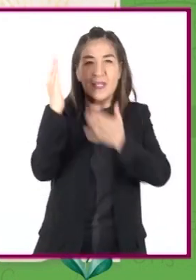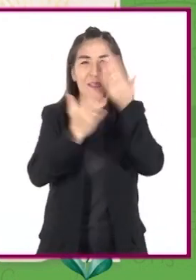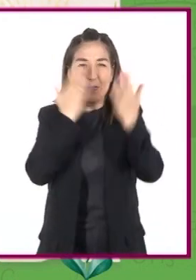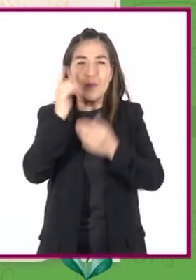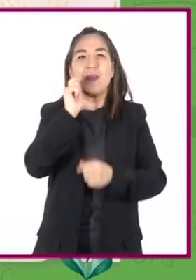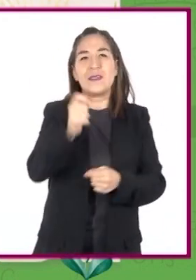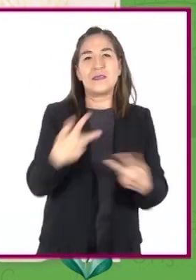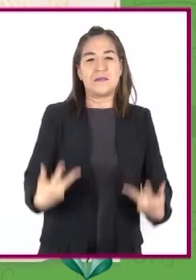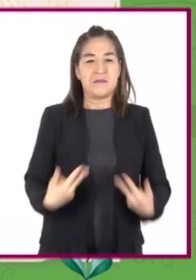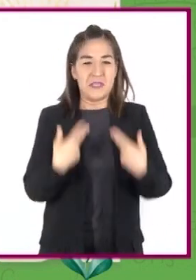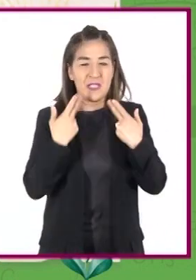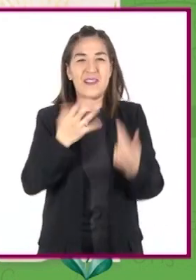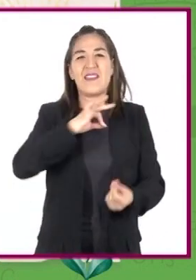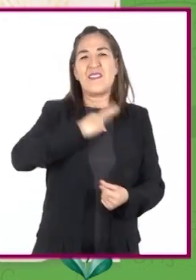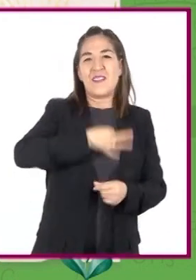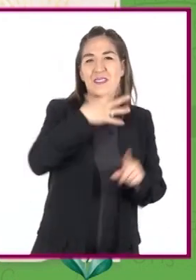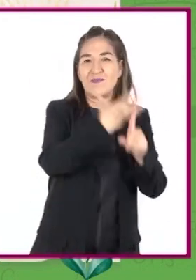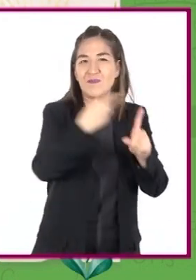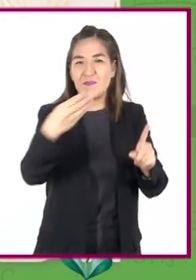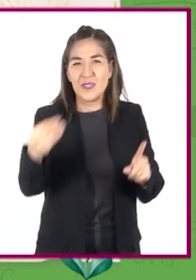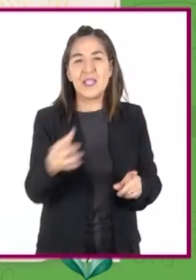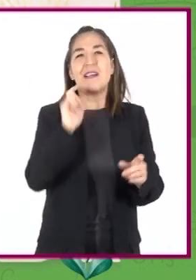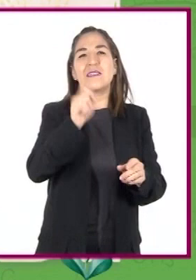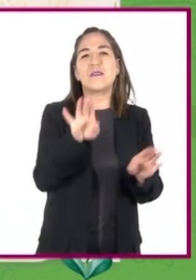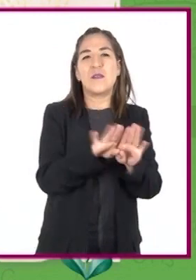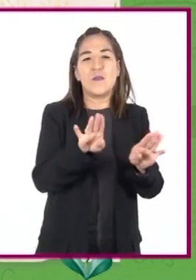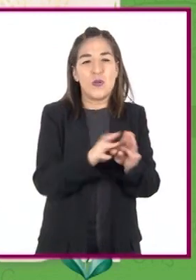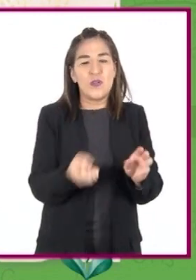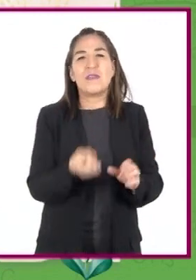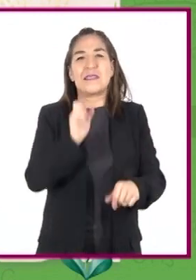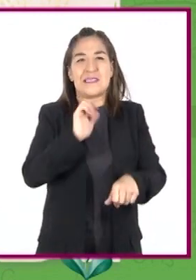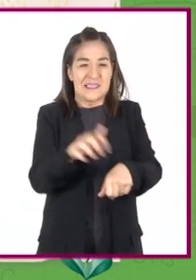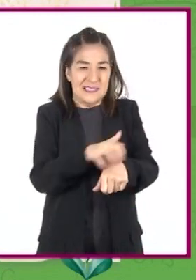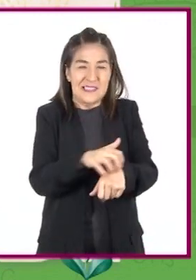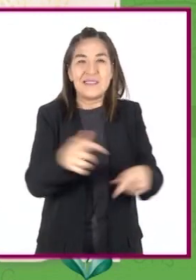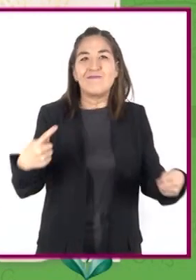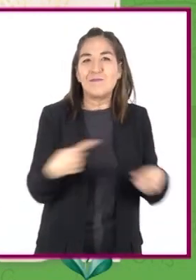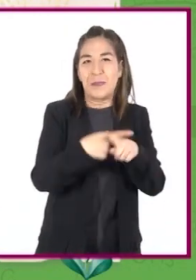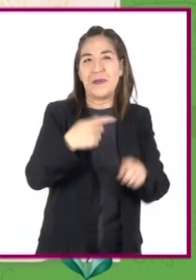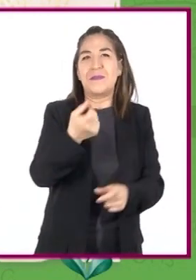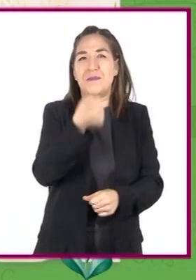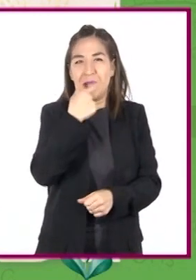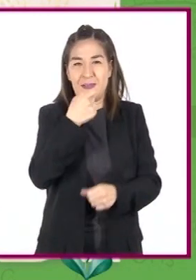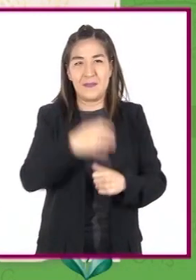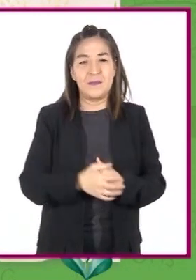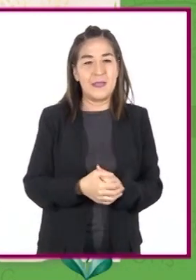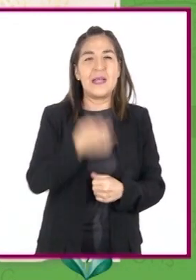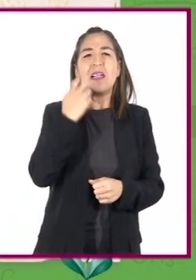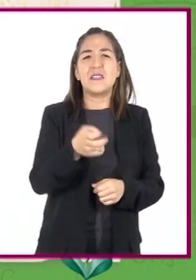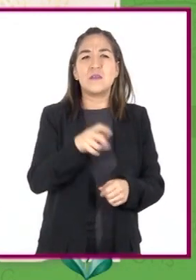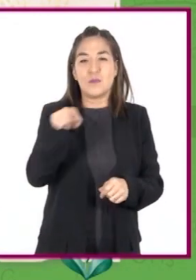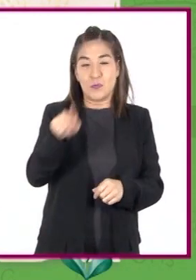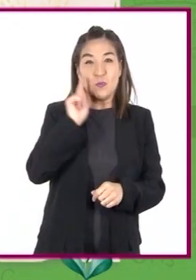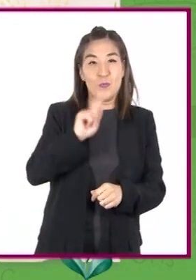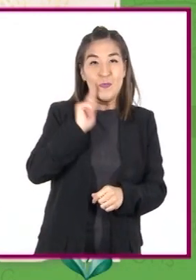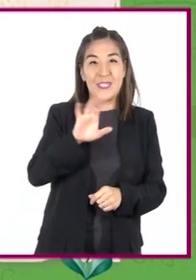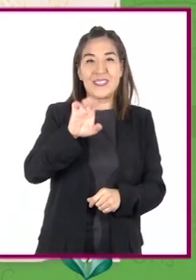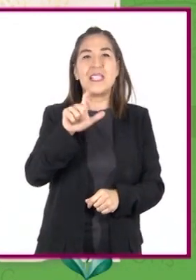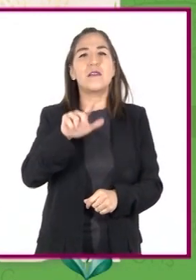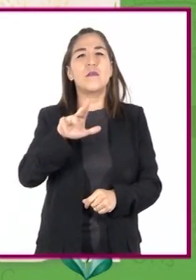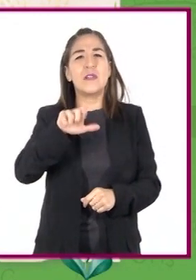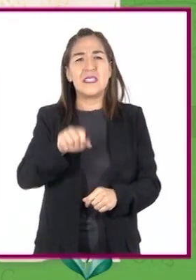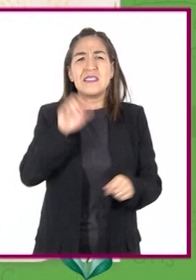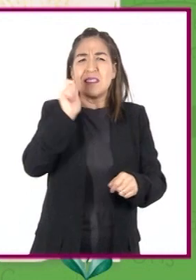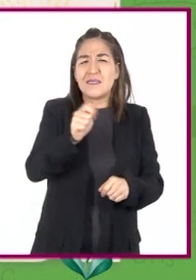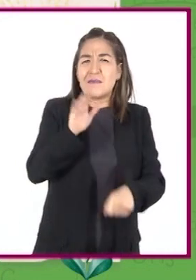cáncer, infecciones virales, toxicidad de nuevos medicamentos. Las células del tumor de Henrietta se reproducían